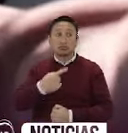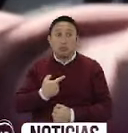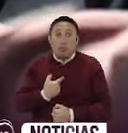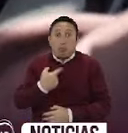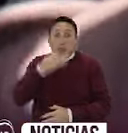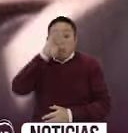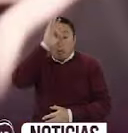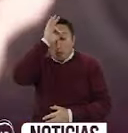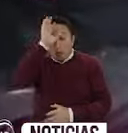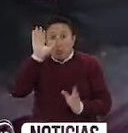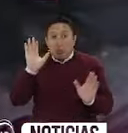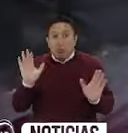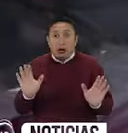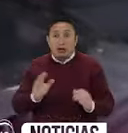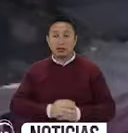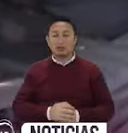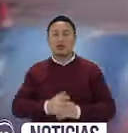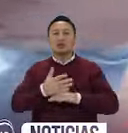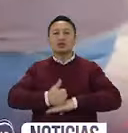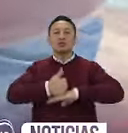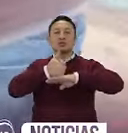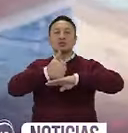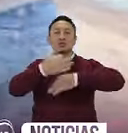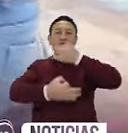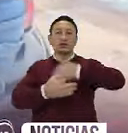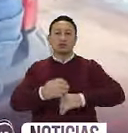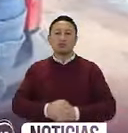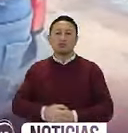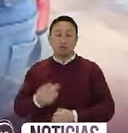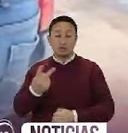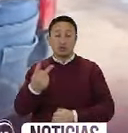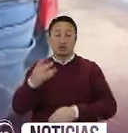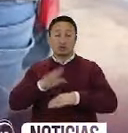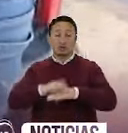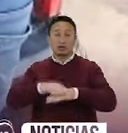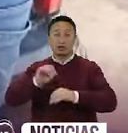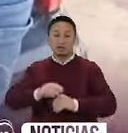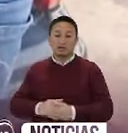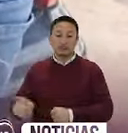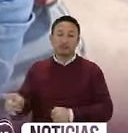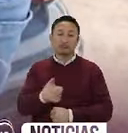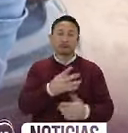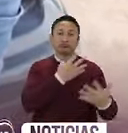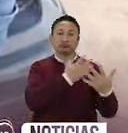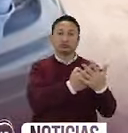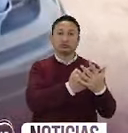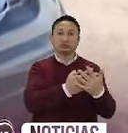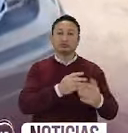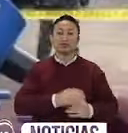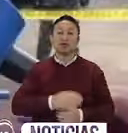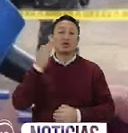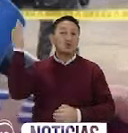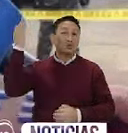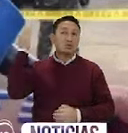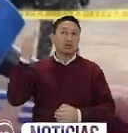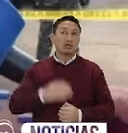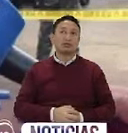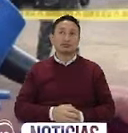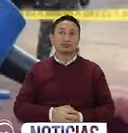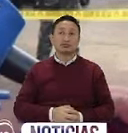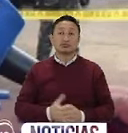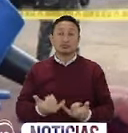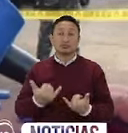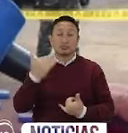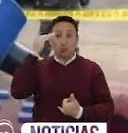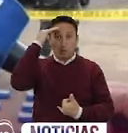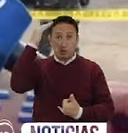la existencia de la caleta, las autoridades judiciales determinaron responsabilidades y fueron trasladados hasta la cárcel de Tulcán. Con esta intervención